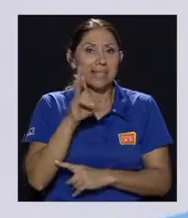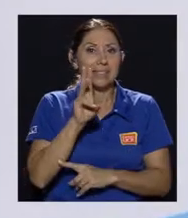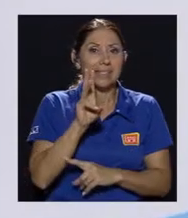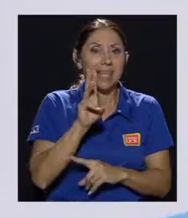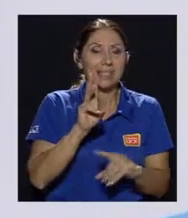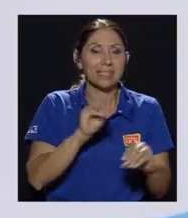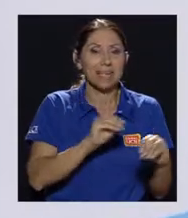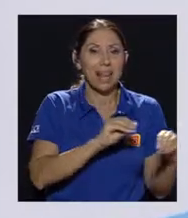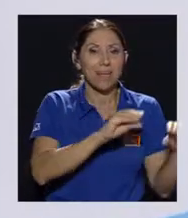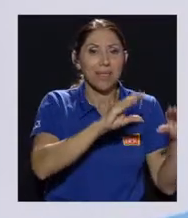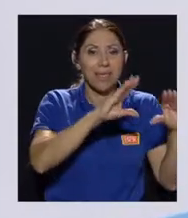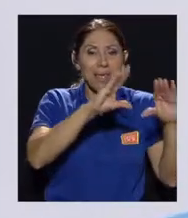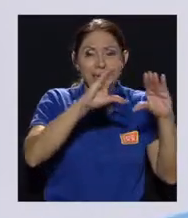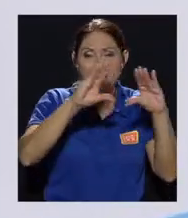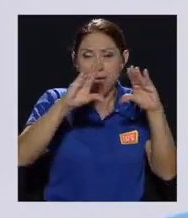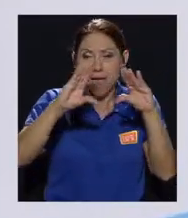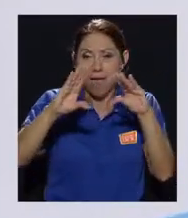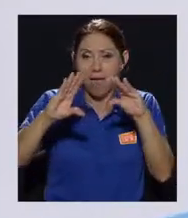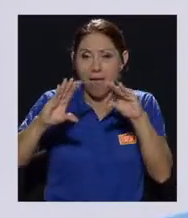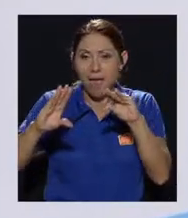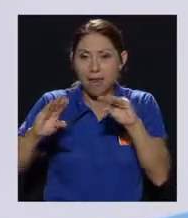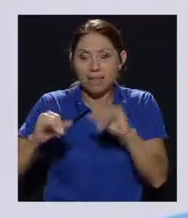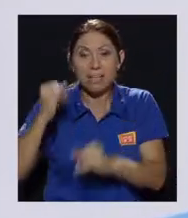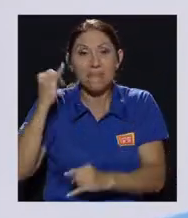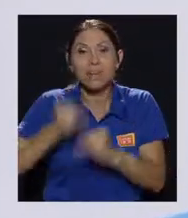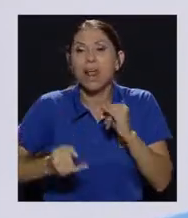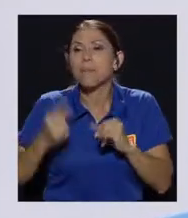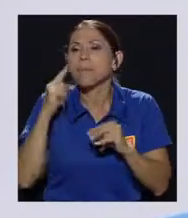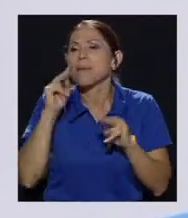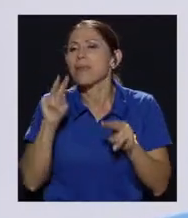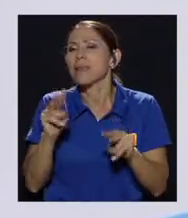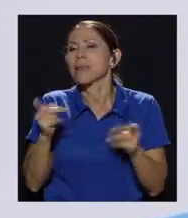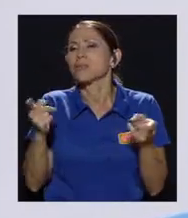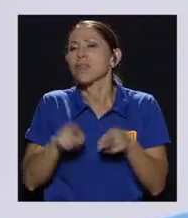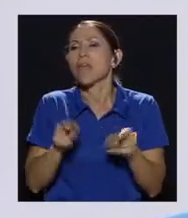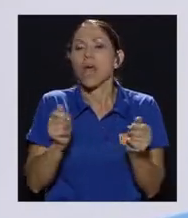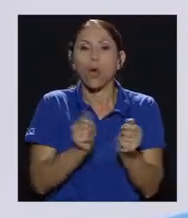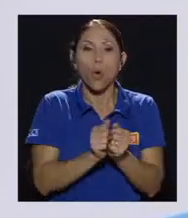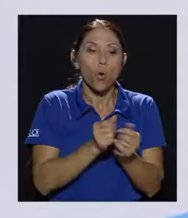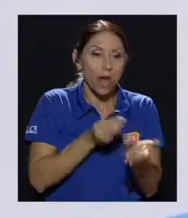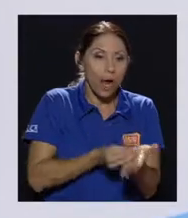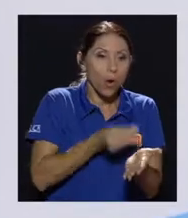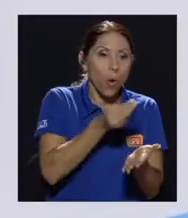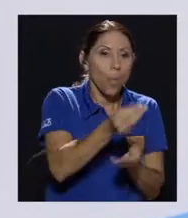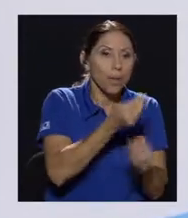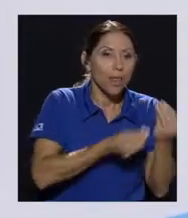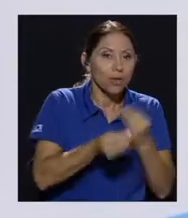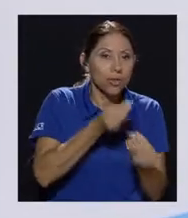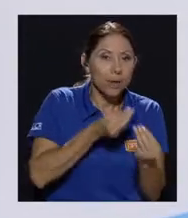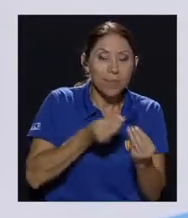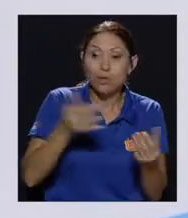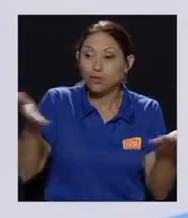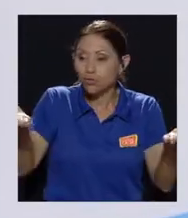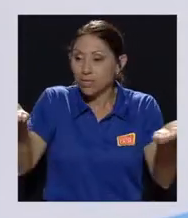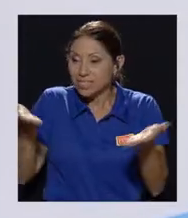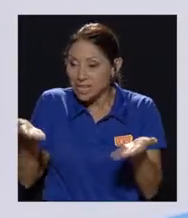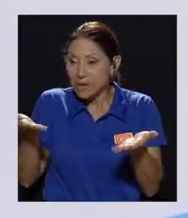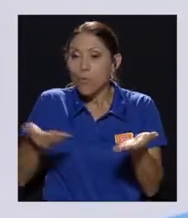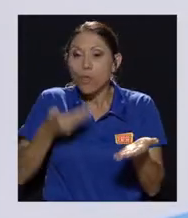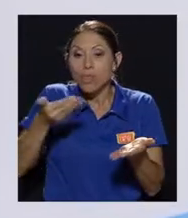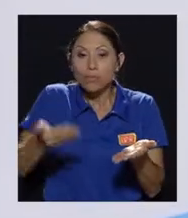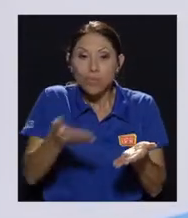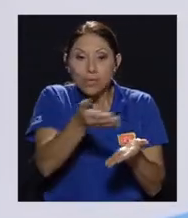el final de la operación, ver qué sucedía ahí con la compra, con el recibo de los alimentos, con el almacenamiento, con